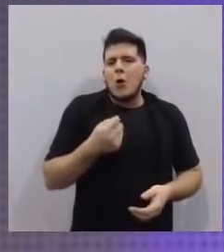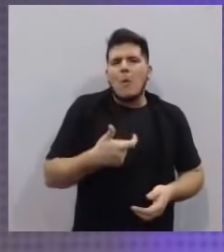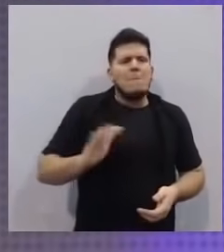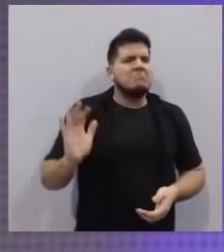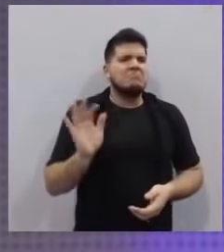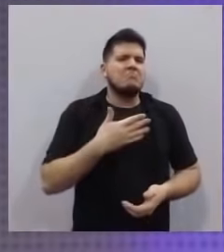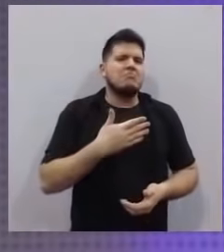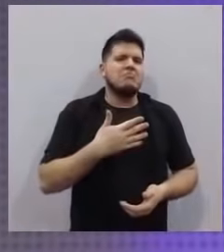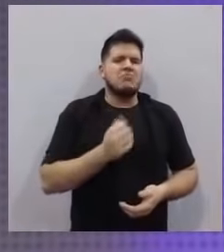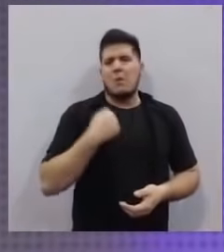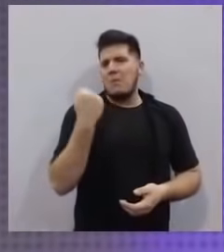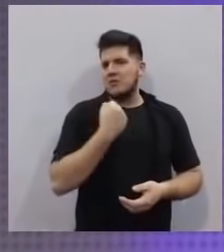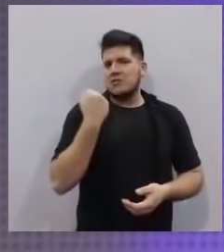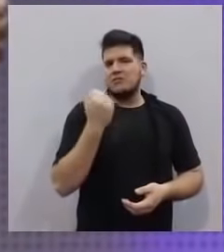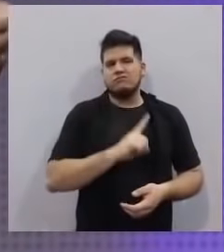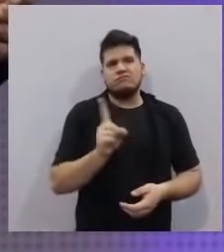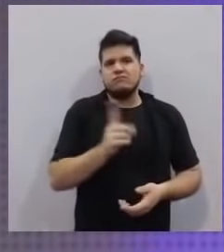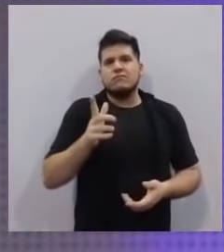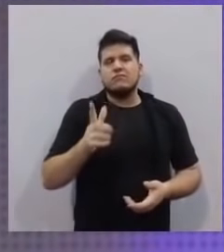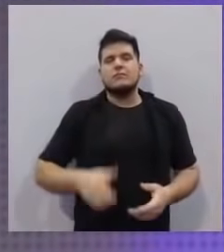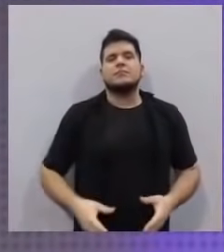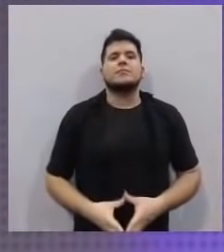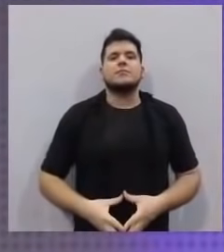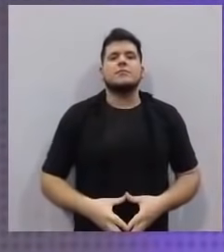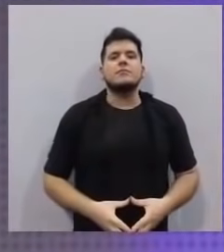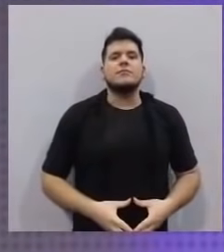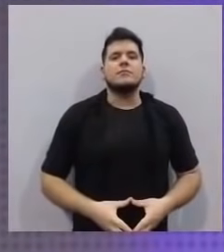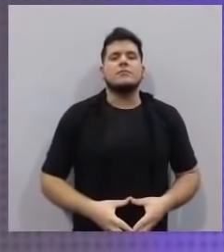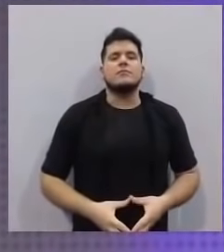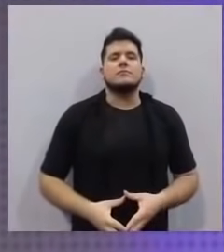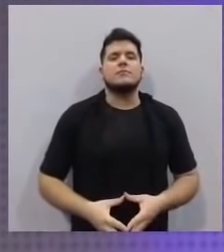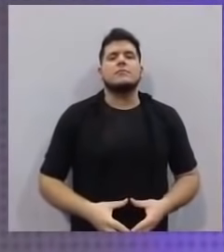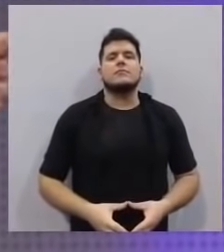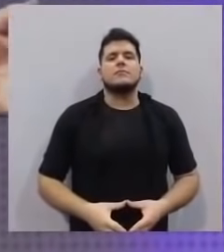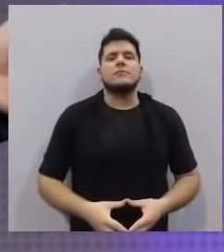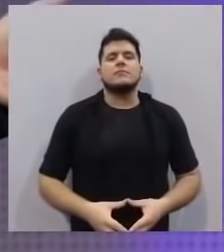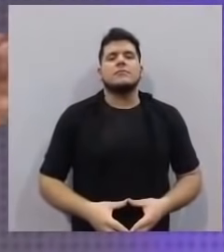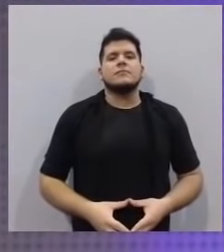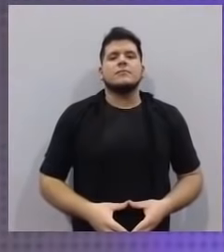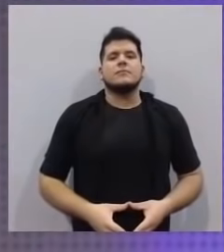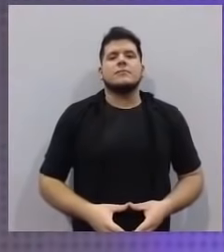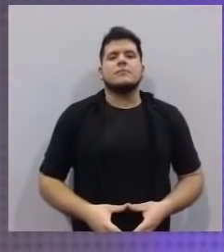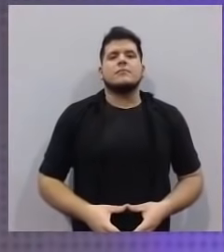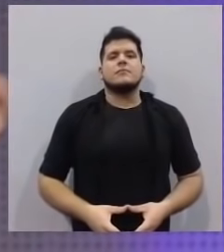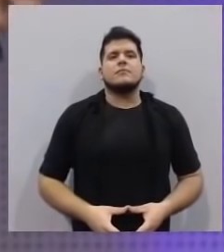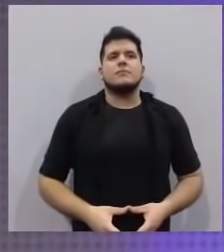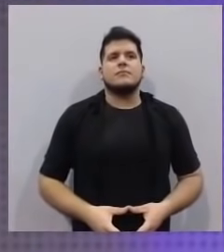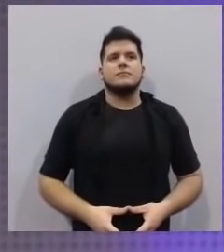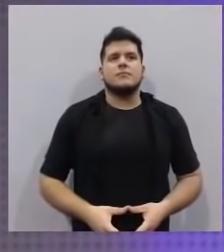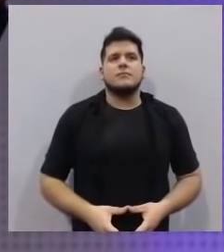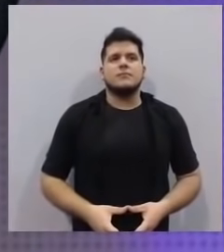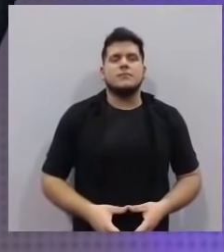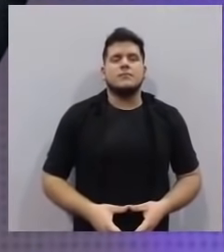tener porque a lo mejor el que trabajo es el padre y el hermano mayor pero así es dios porque sos